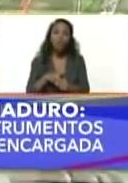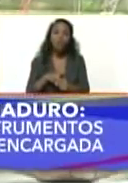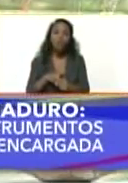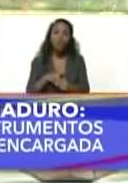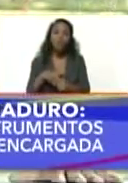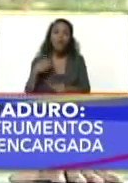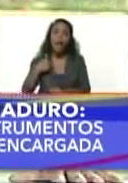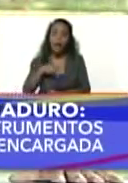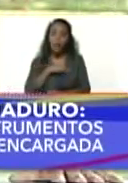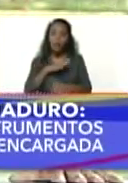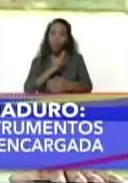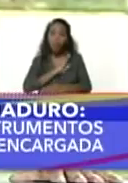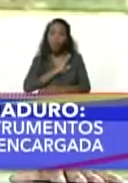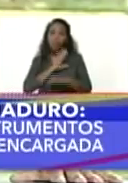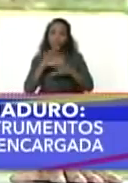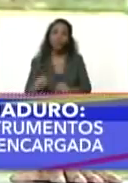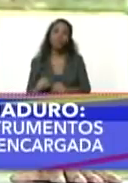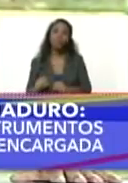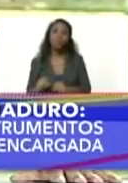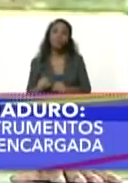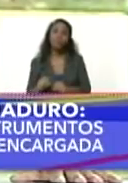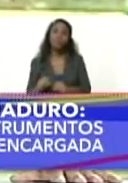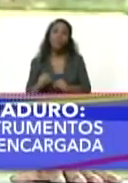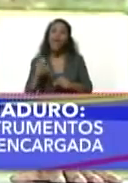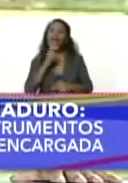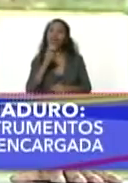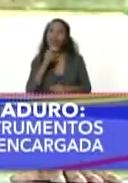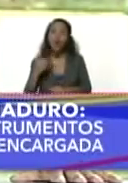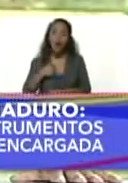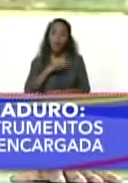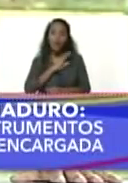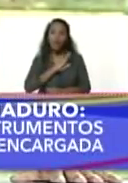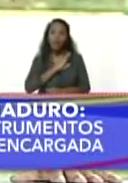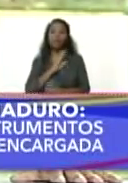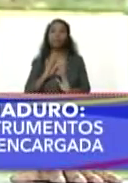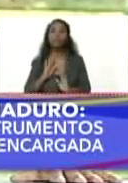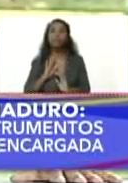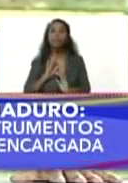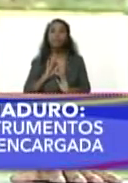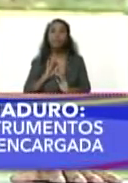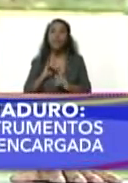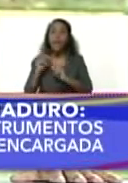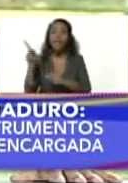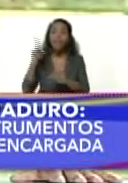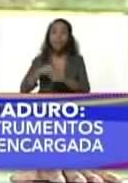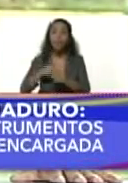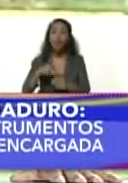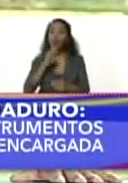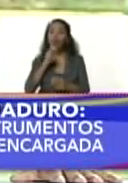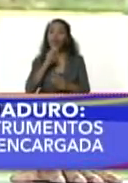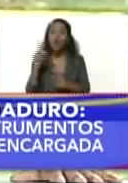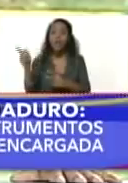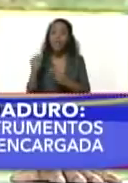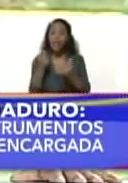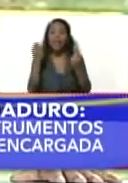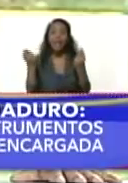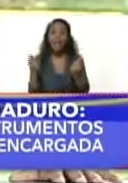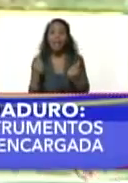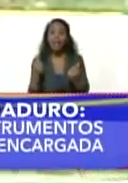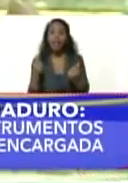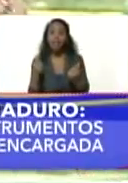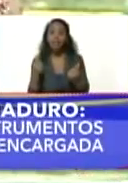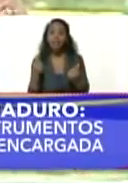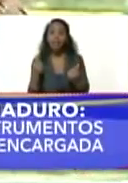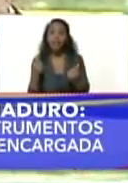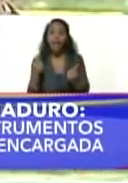es nuestro. El oro es nuestro. Y ese petróleo, ese oro y esa riqueza